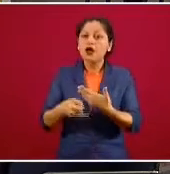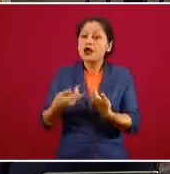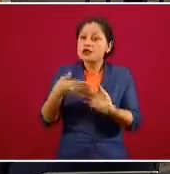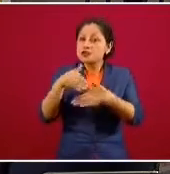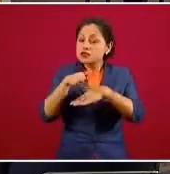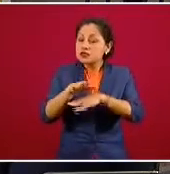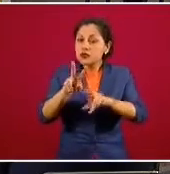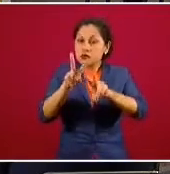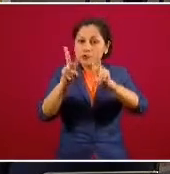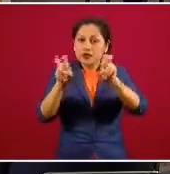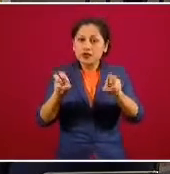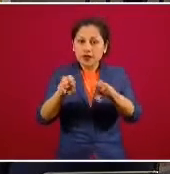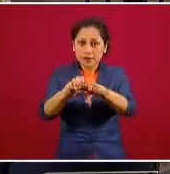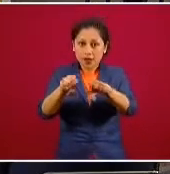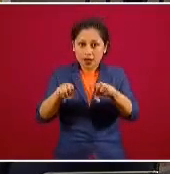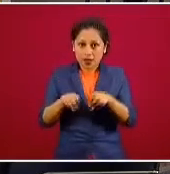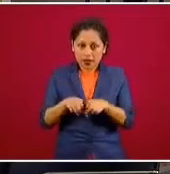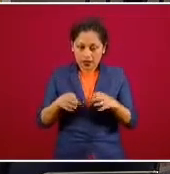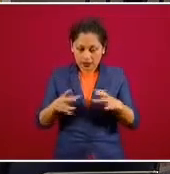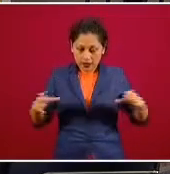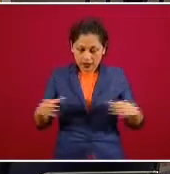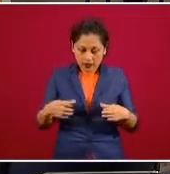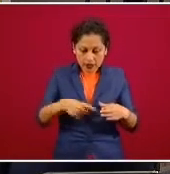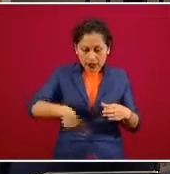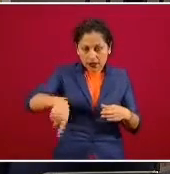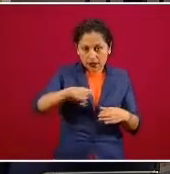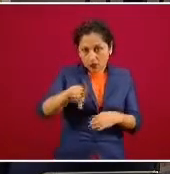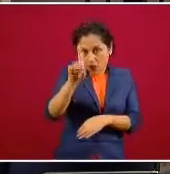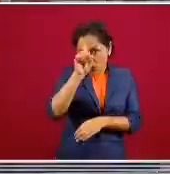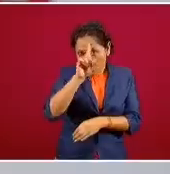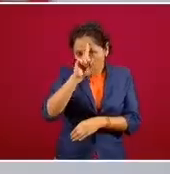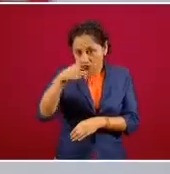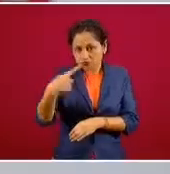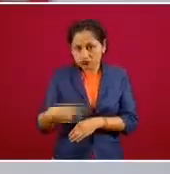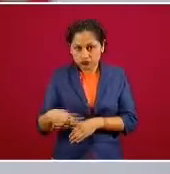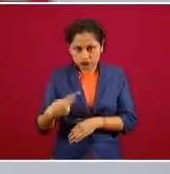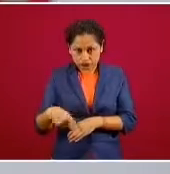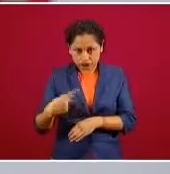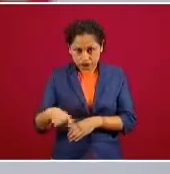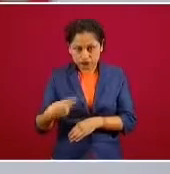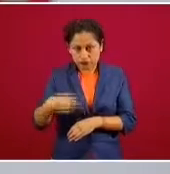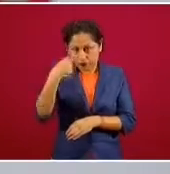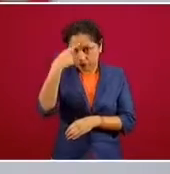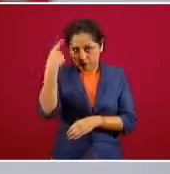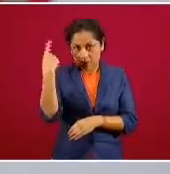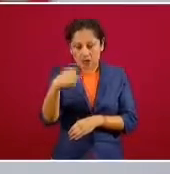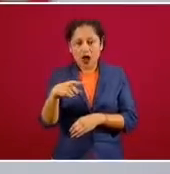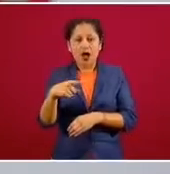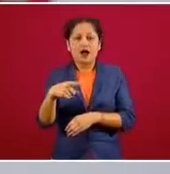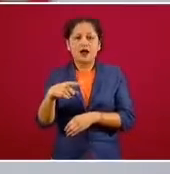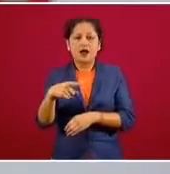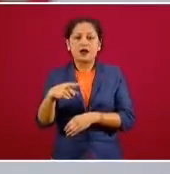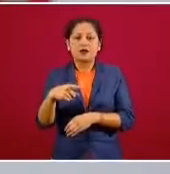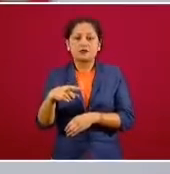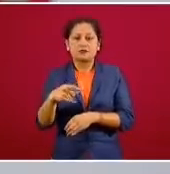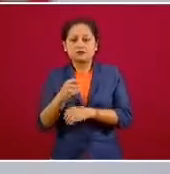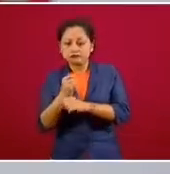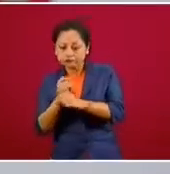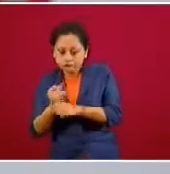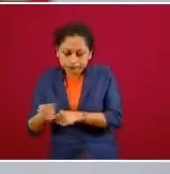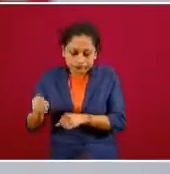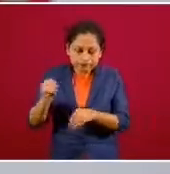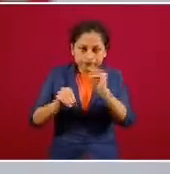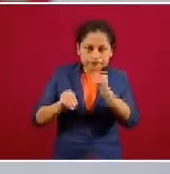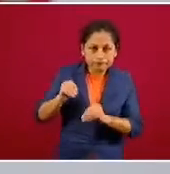asesoría científica del Gobierno federal, y vamos a retomar sobre la parte